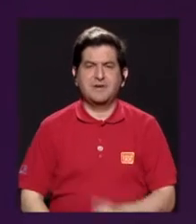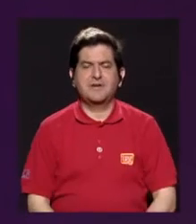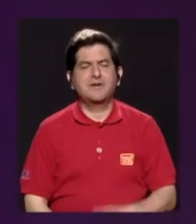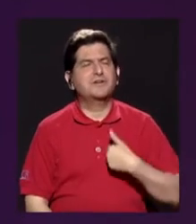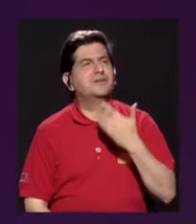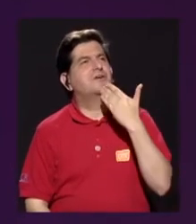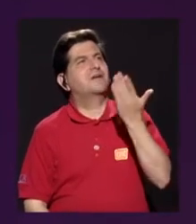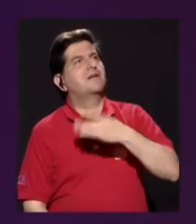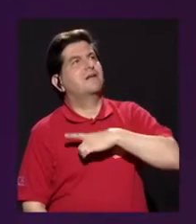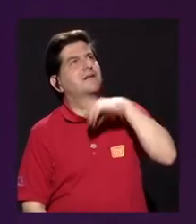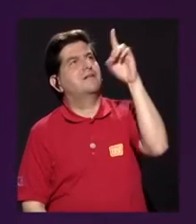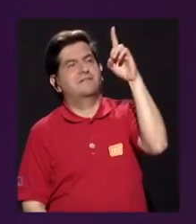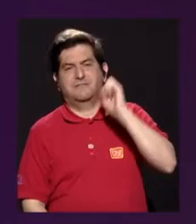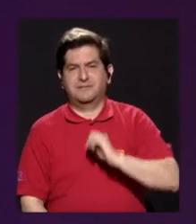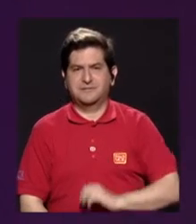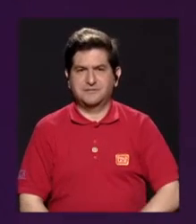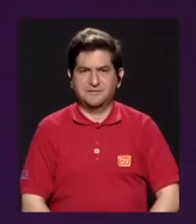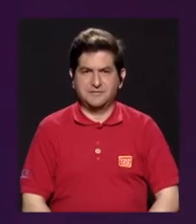agradecida con Dios.